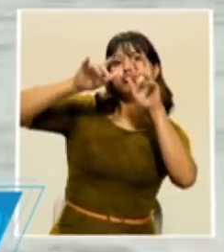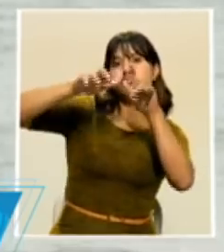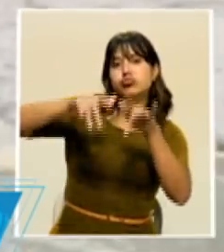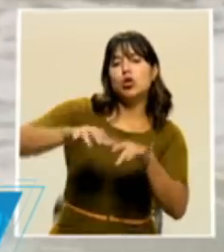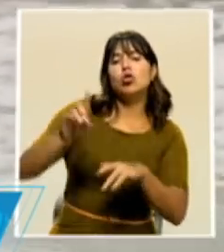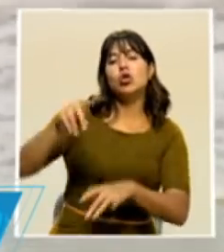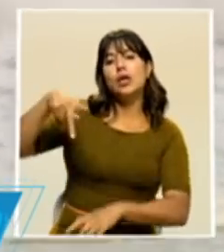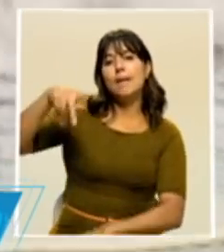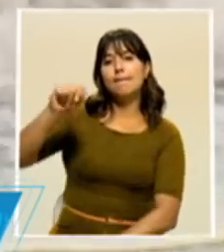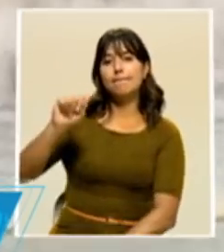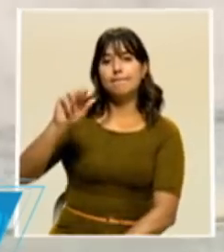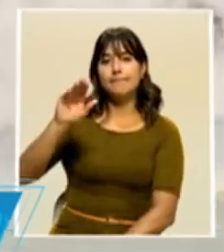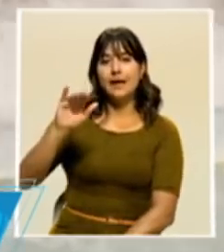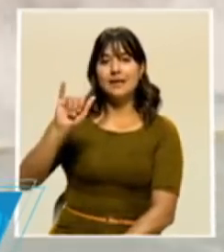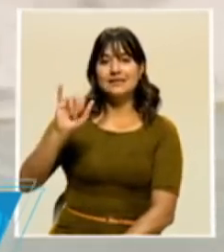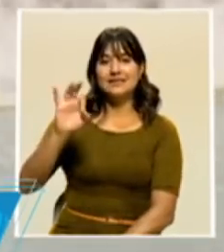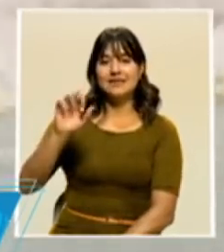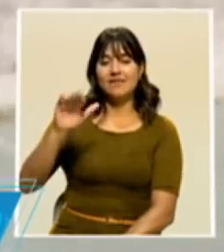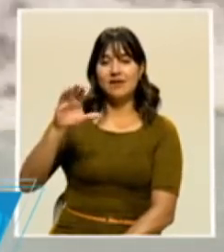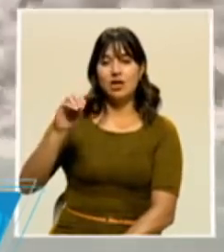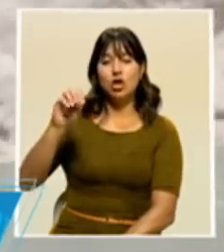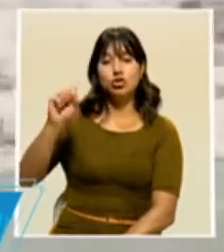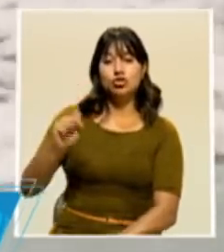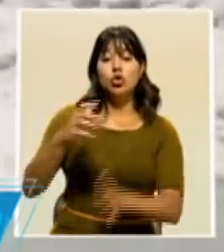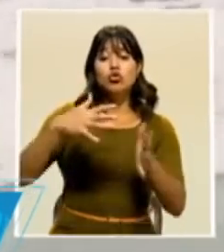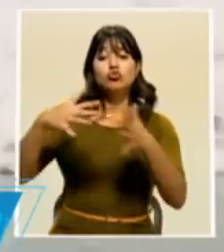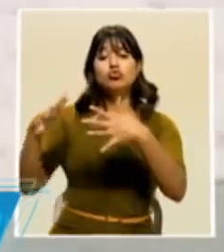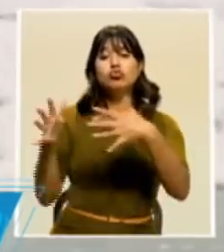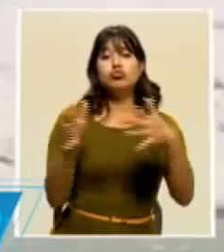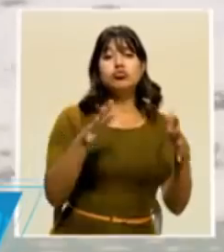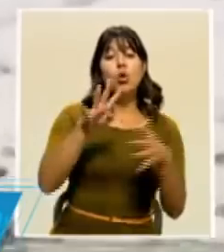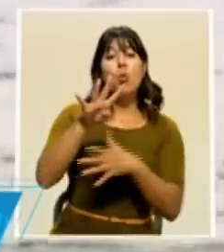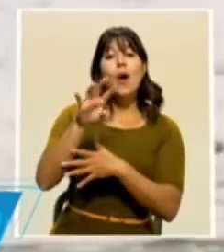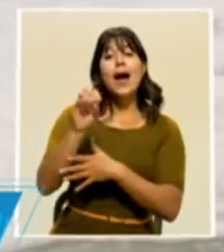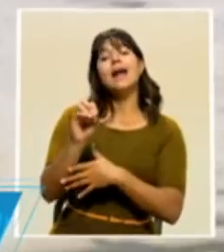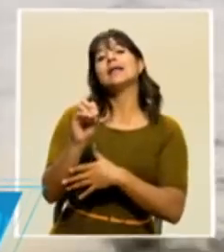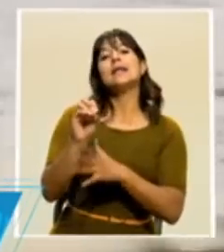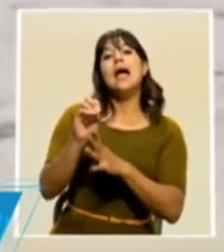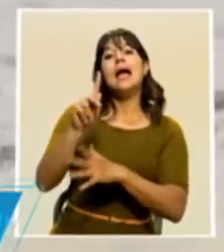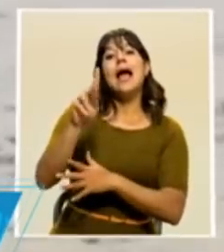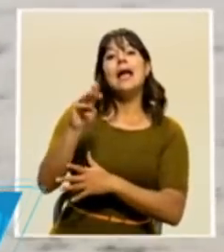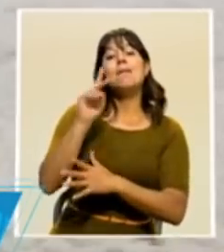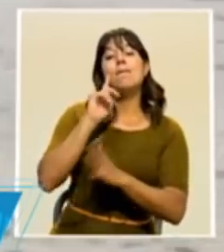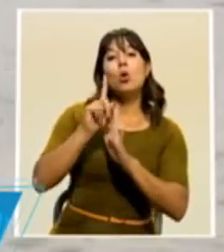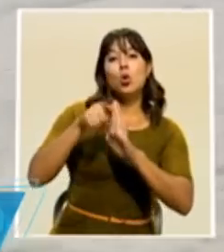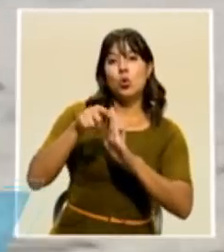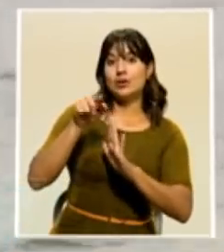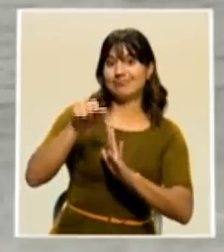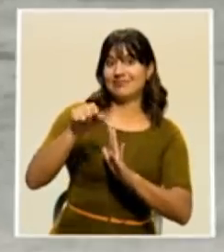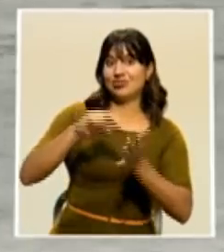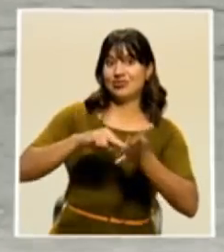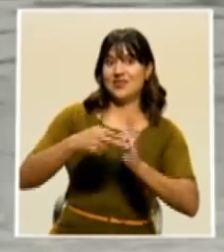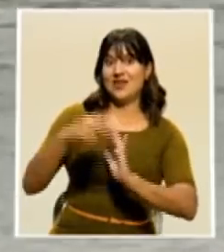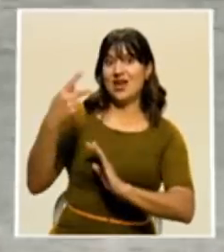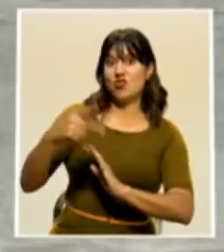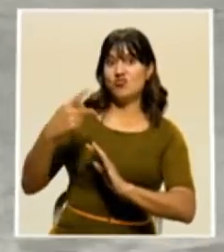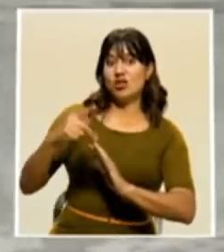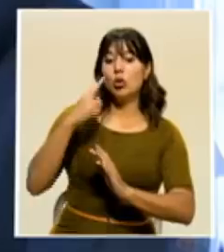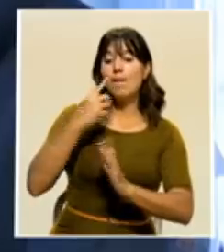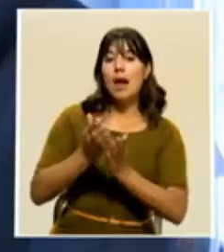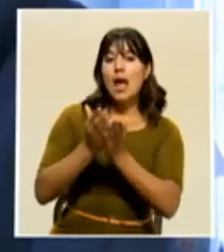Pacífico Sur, vientos de 40 kilómetros por hora mar adentro de estas costas, poniendo en riesgo a pequeñas